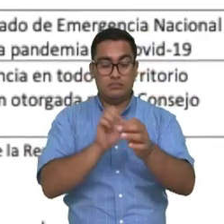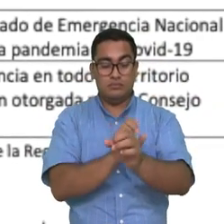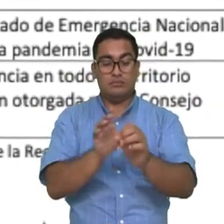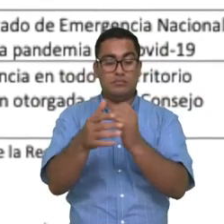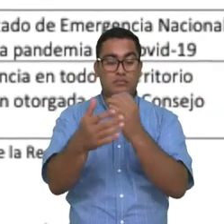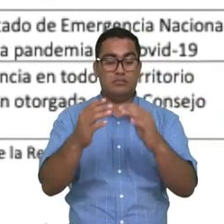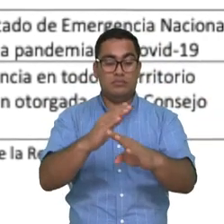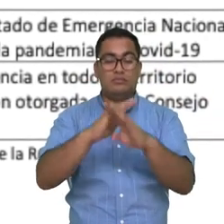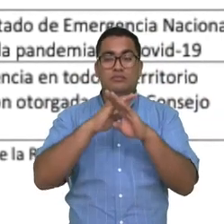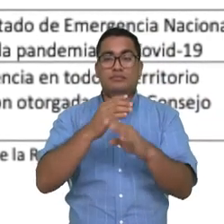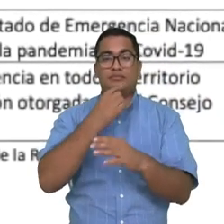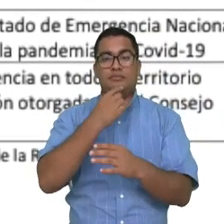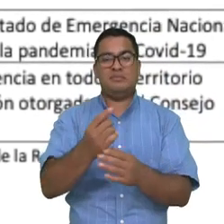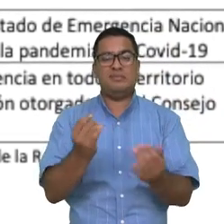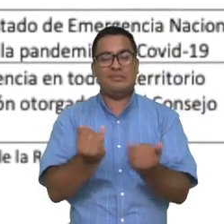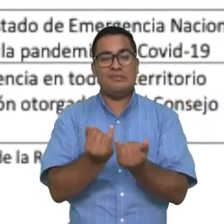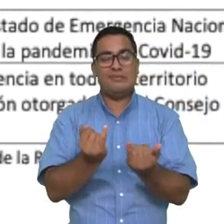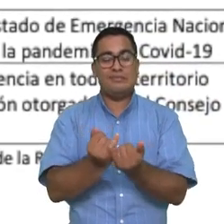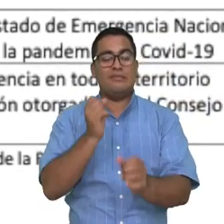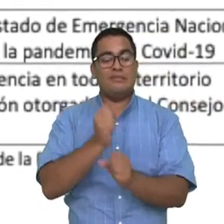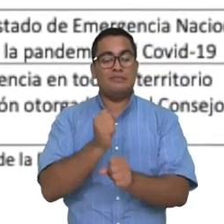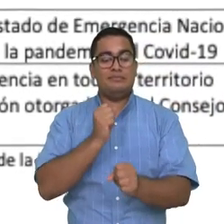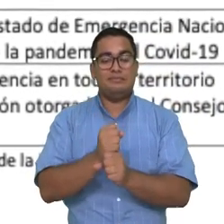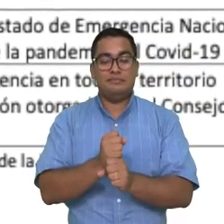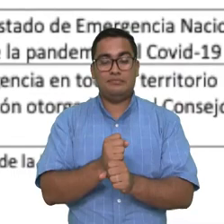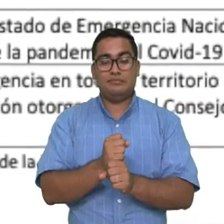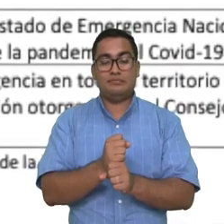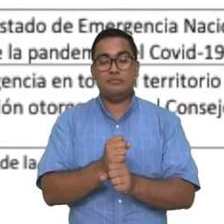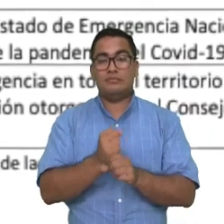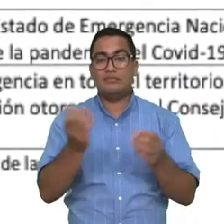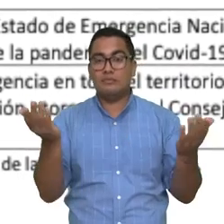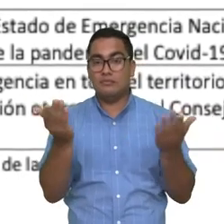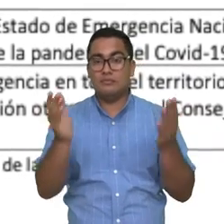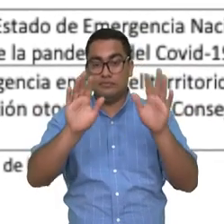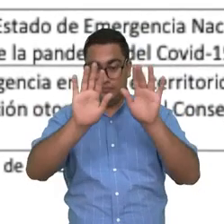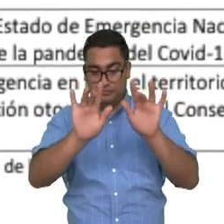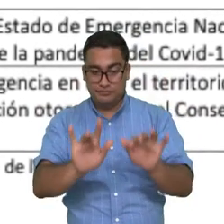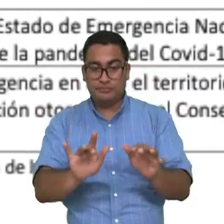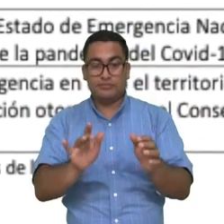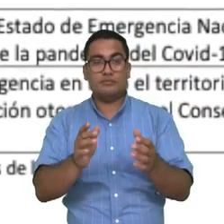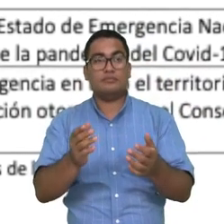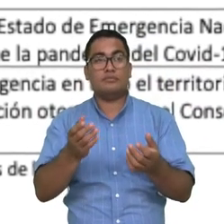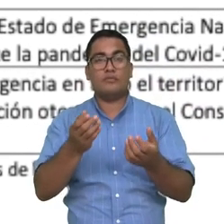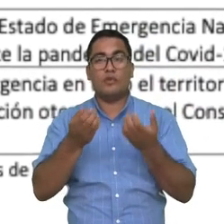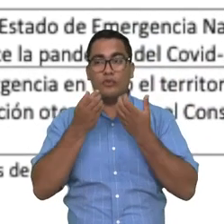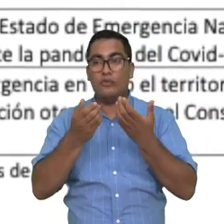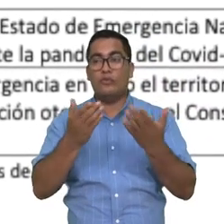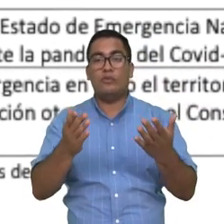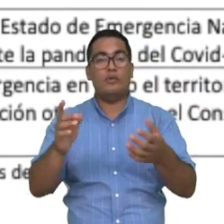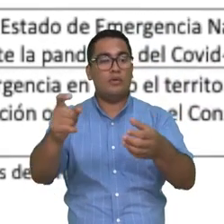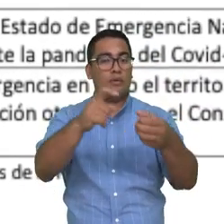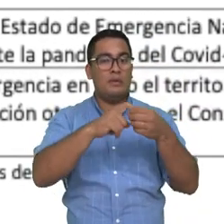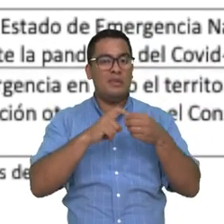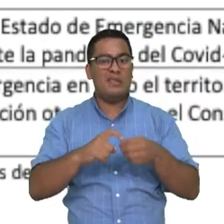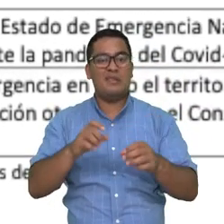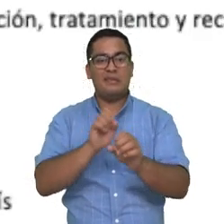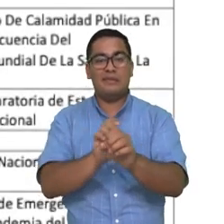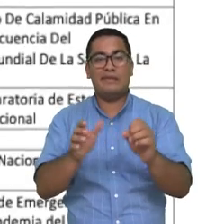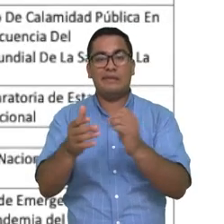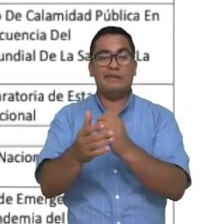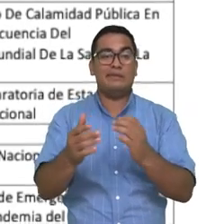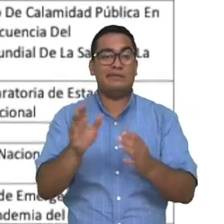coronavirus. Asimismo, trabajan en la creación de una plataforma virtual de información y coordinación SICA